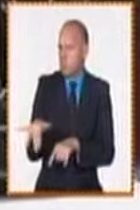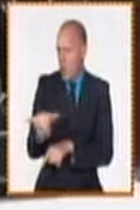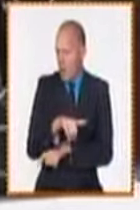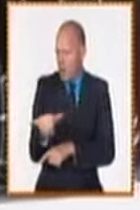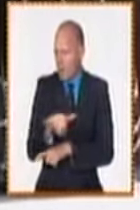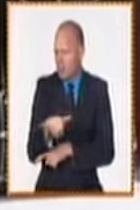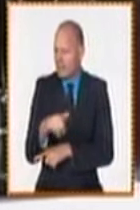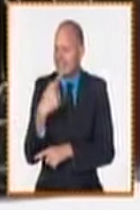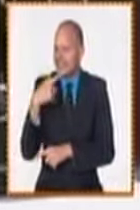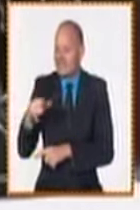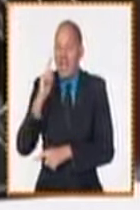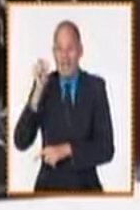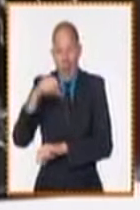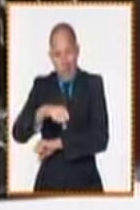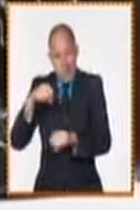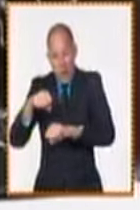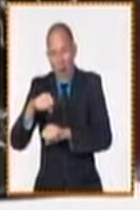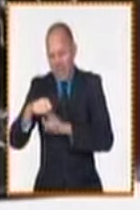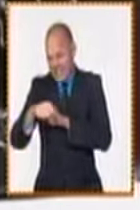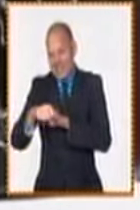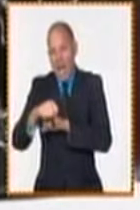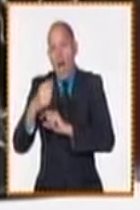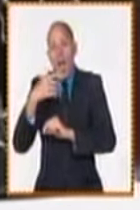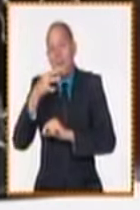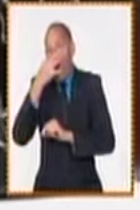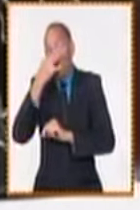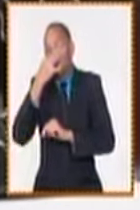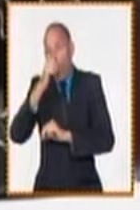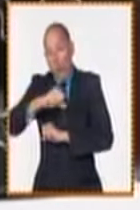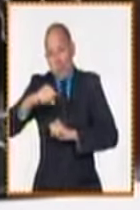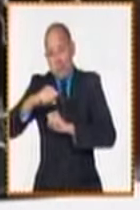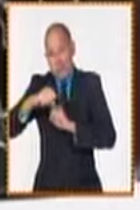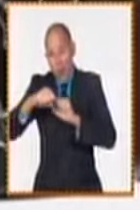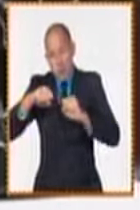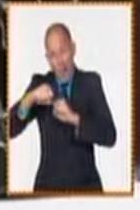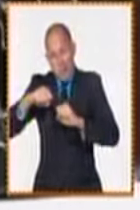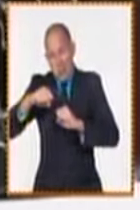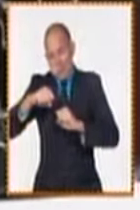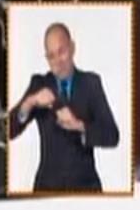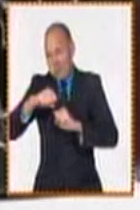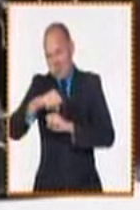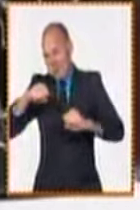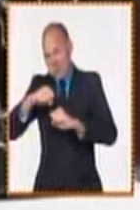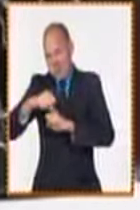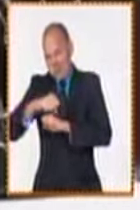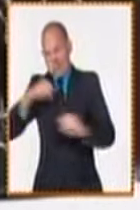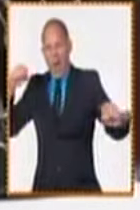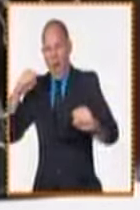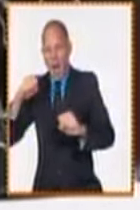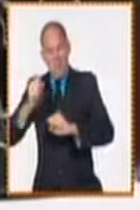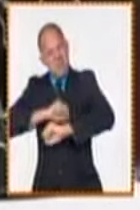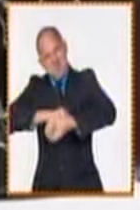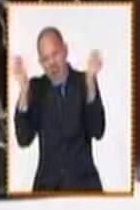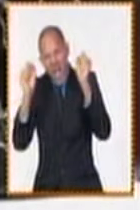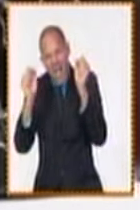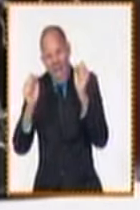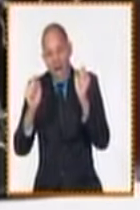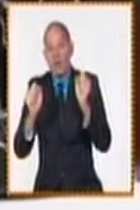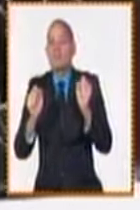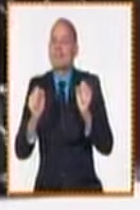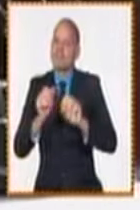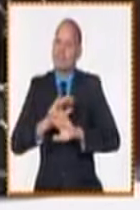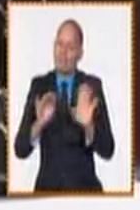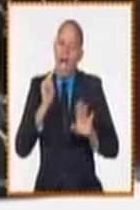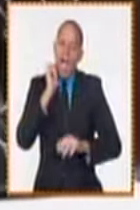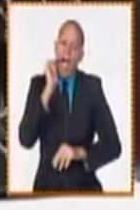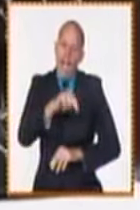uno de esos cañones explotó y ocurrieron las primeras bajas entre las filas patrióticas.